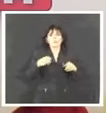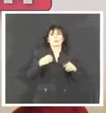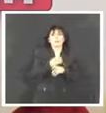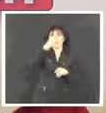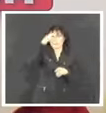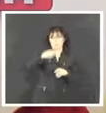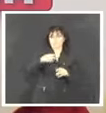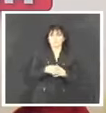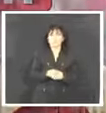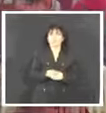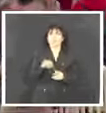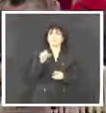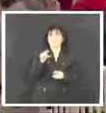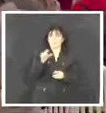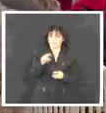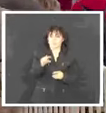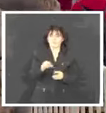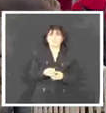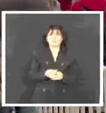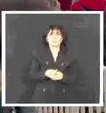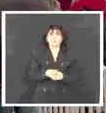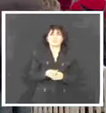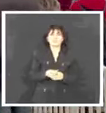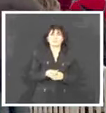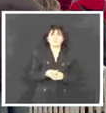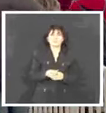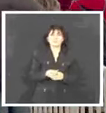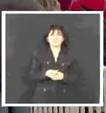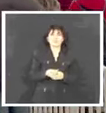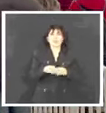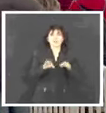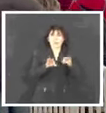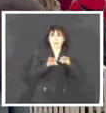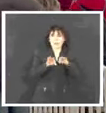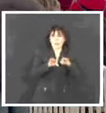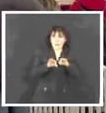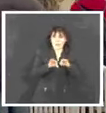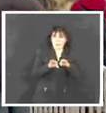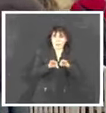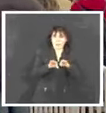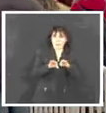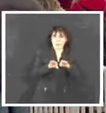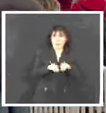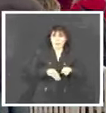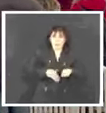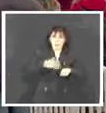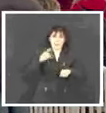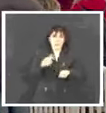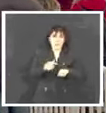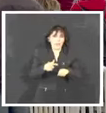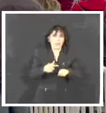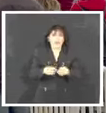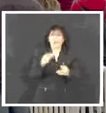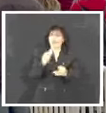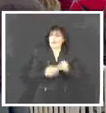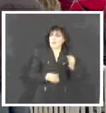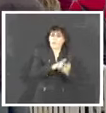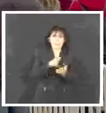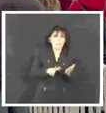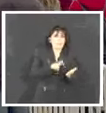al mismo tiempo, trabajar para que no haya impunidad, que el delito que